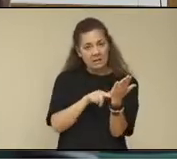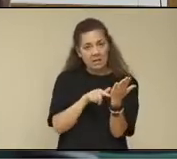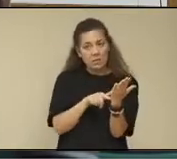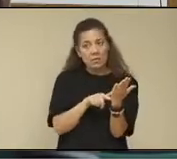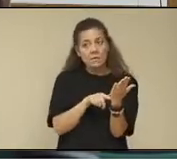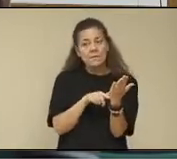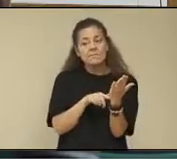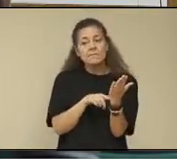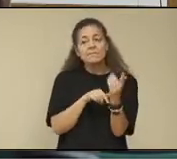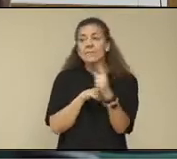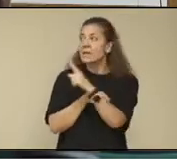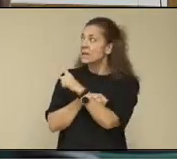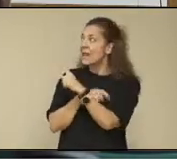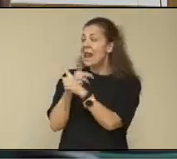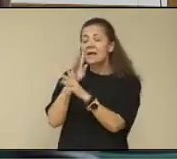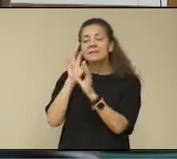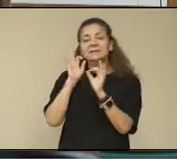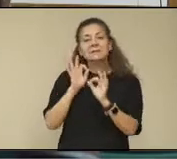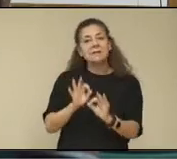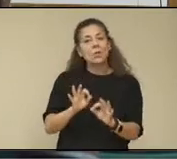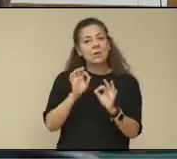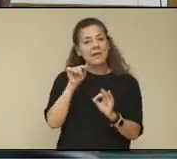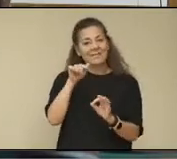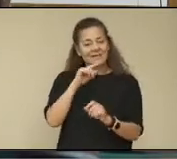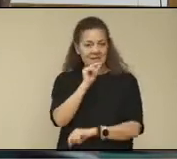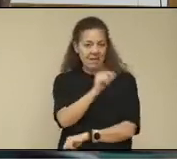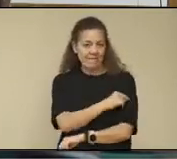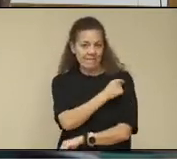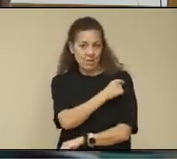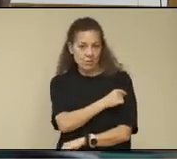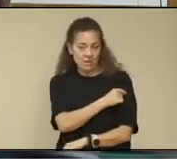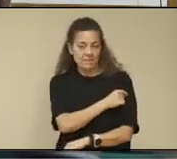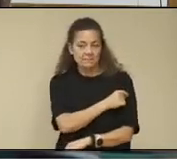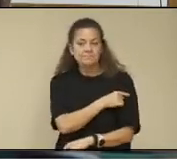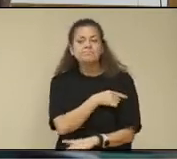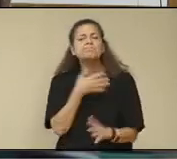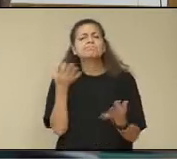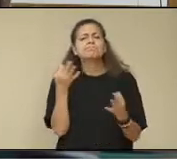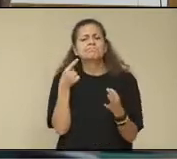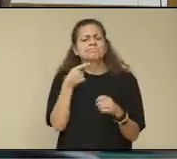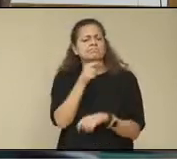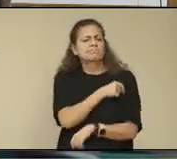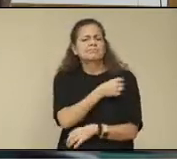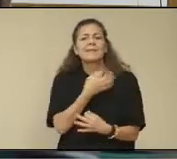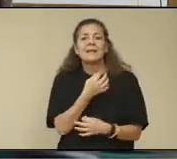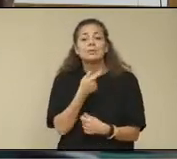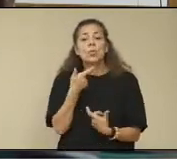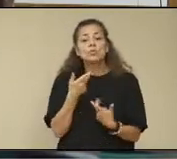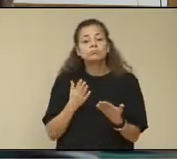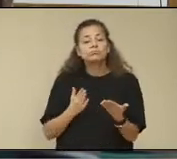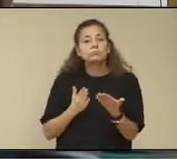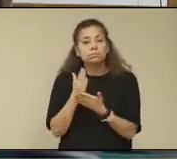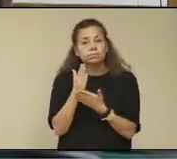la inmunogenicidad y la seguridad de esta vacuna, que consiste en un fragmento